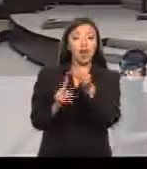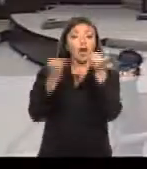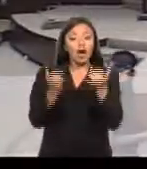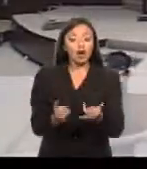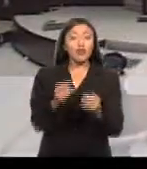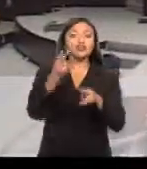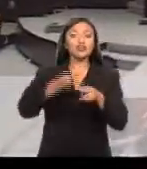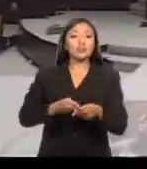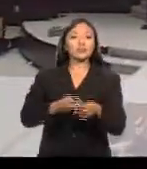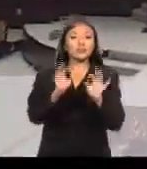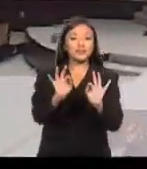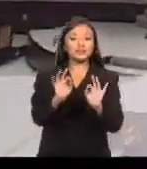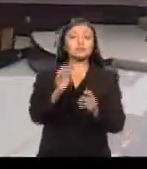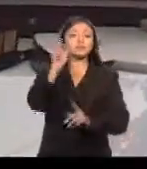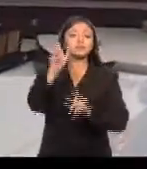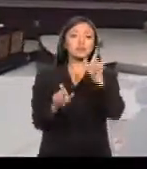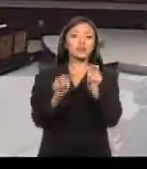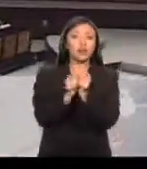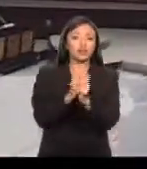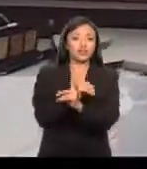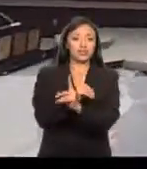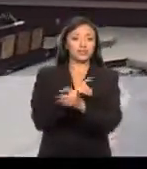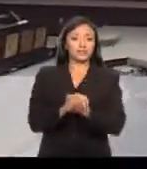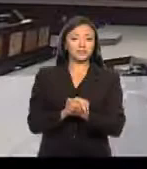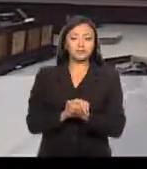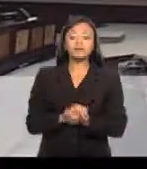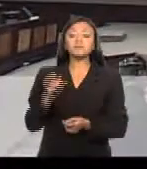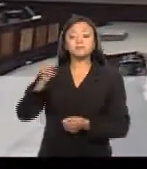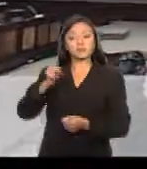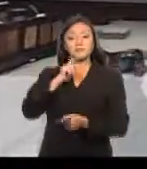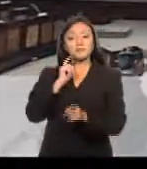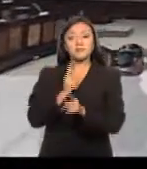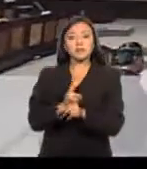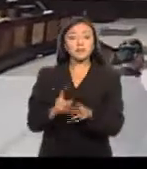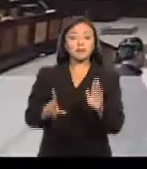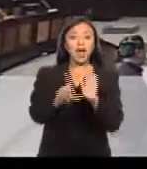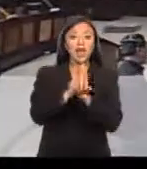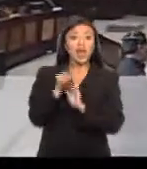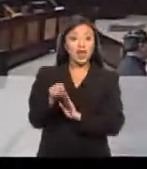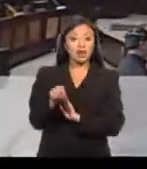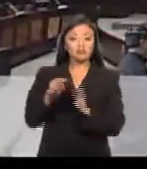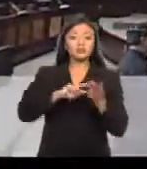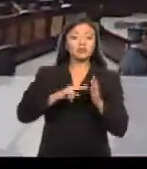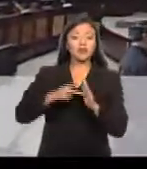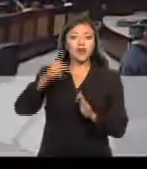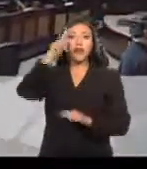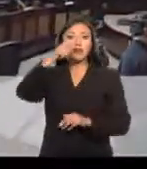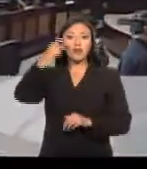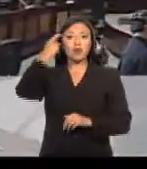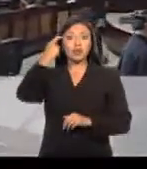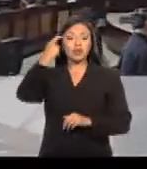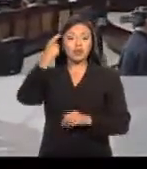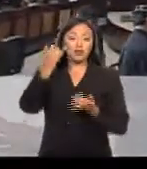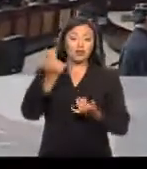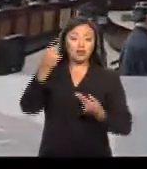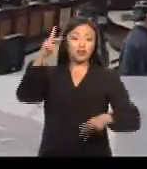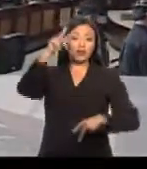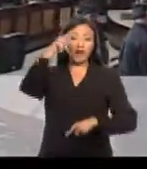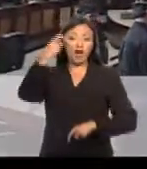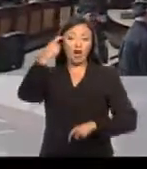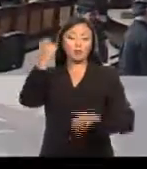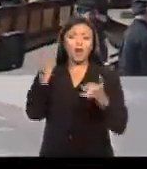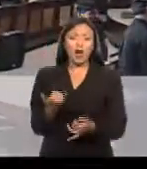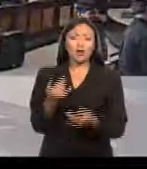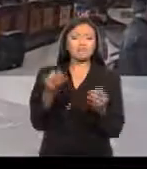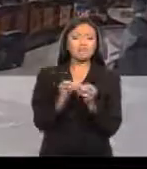denominamos personas con discapacidad. Creo que lo que hace esta ley es pasar de política de gobierno a política